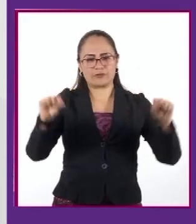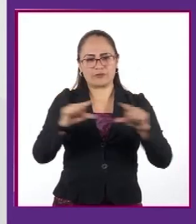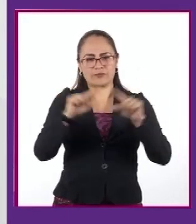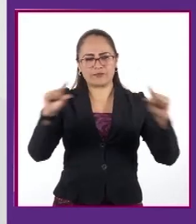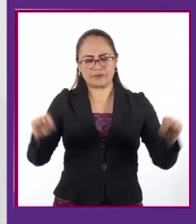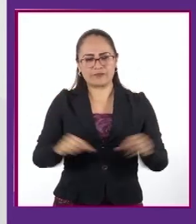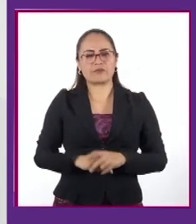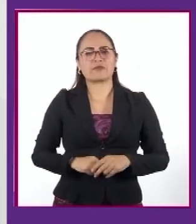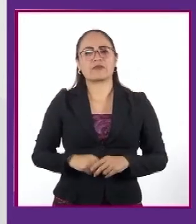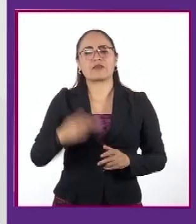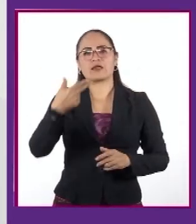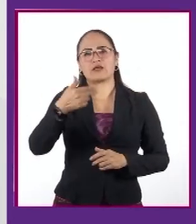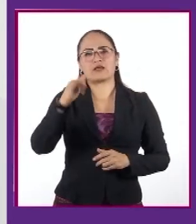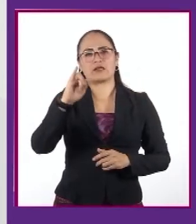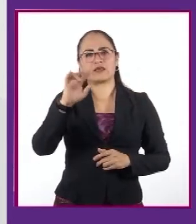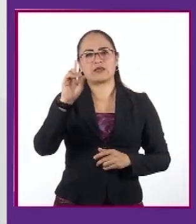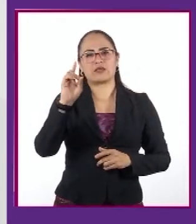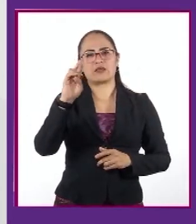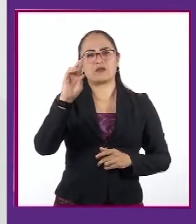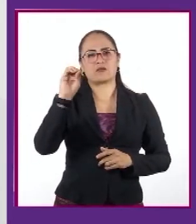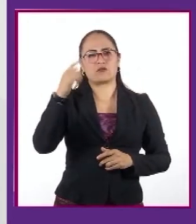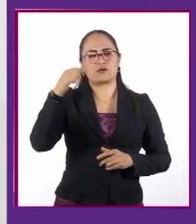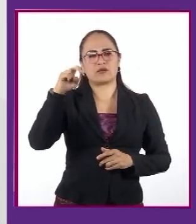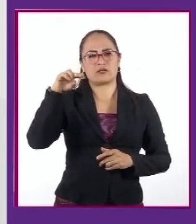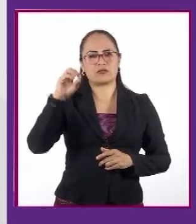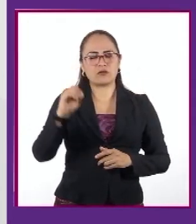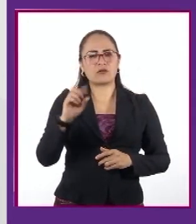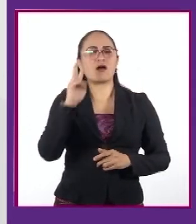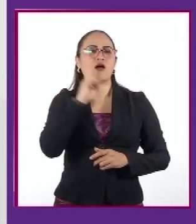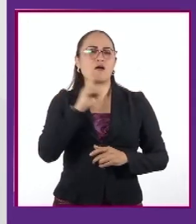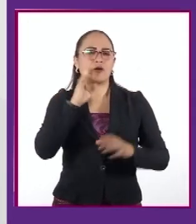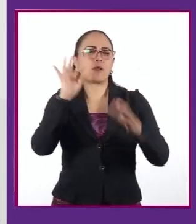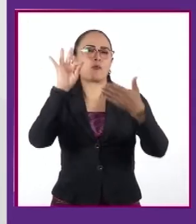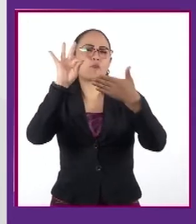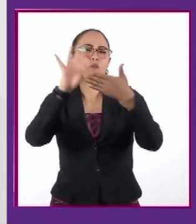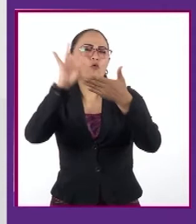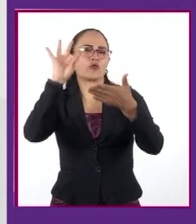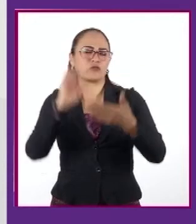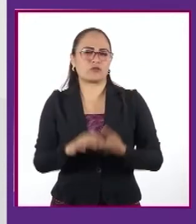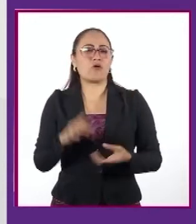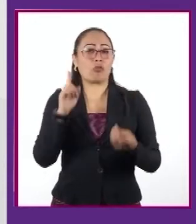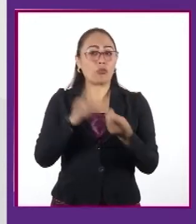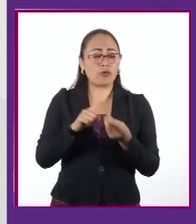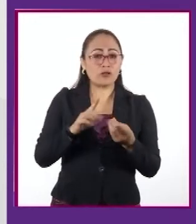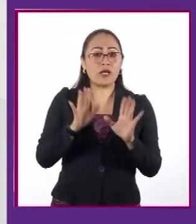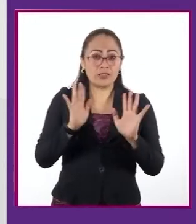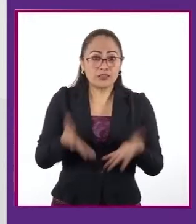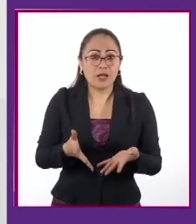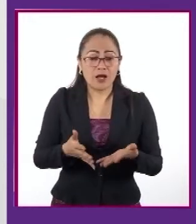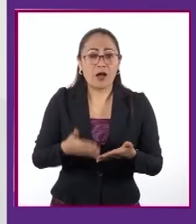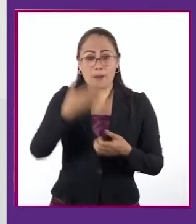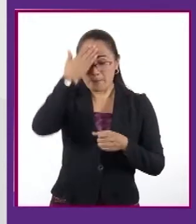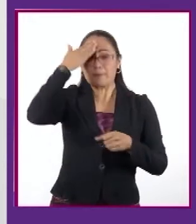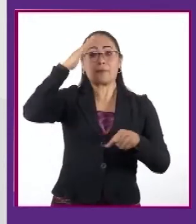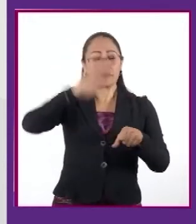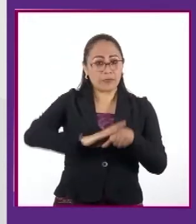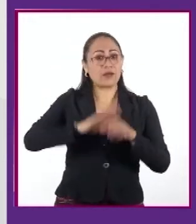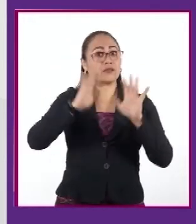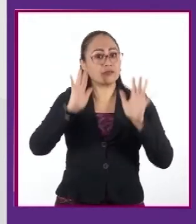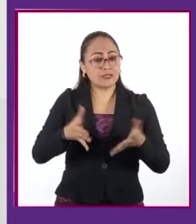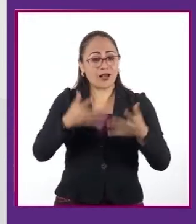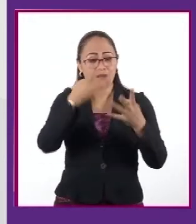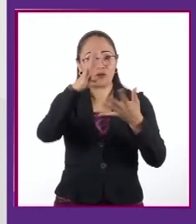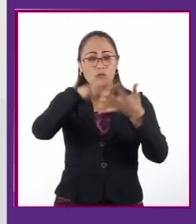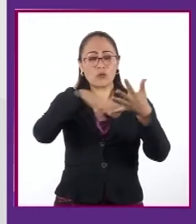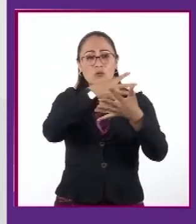Ubiquemos al hidrógeno submarino en la tabla periódica. ¿Cómo? ¿Que ya se adelantaron a aprenderse la tabla de memoria y que